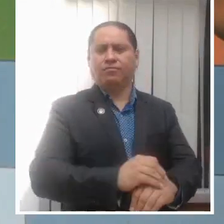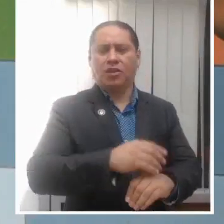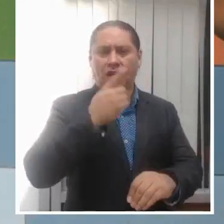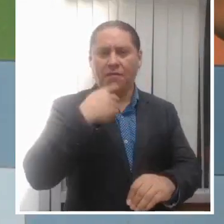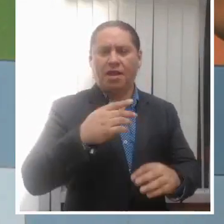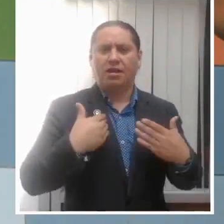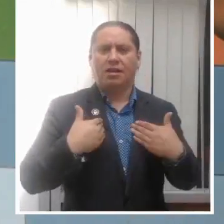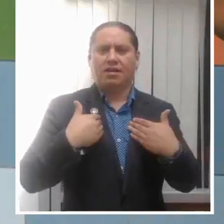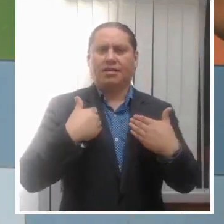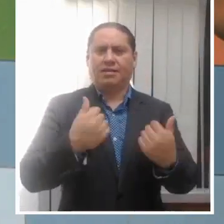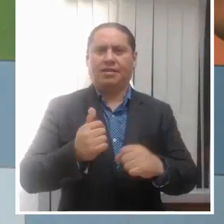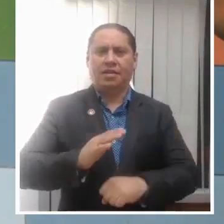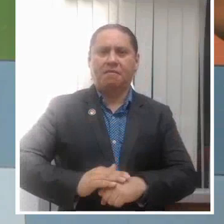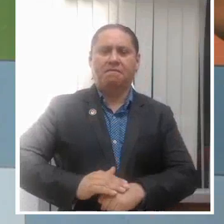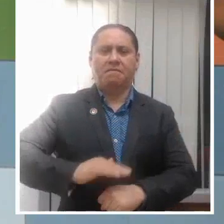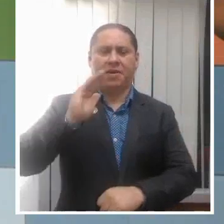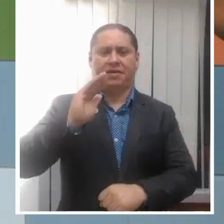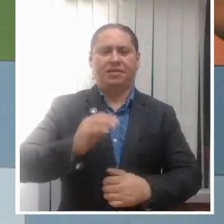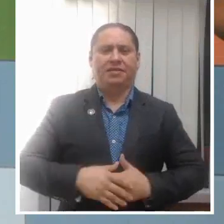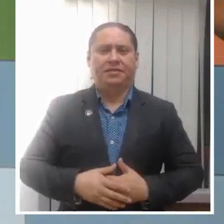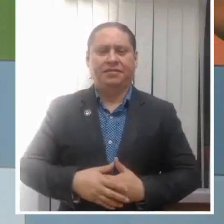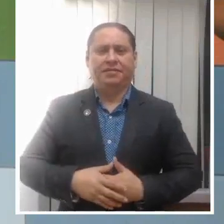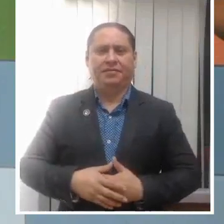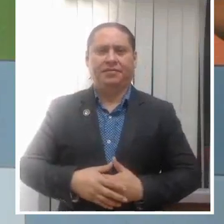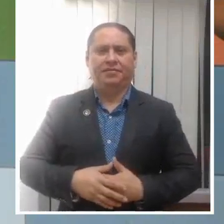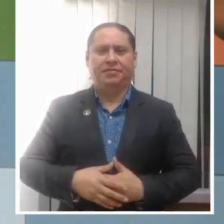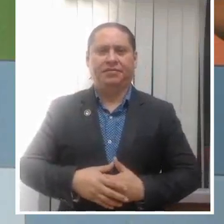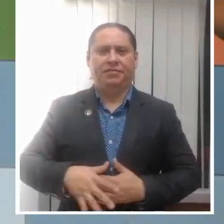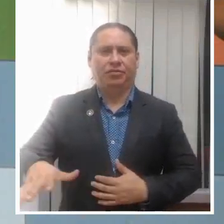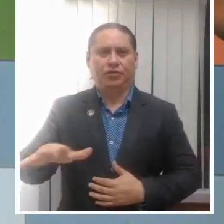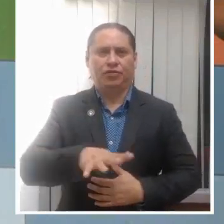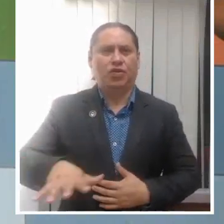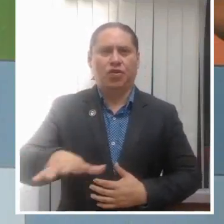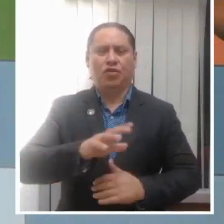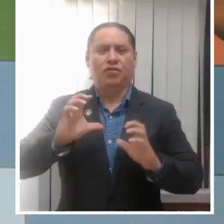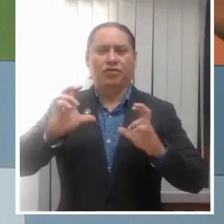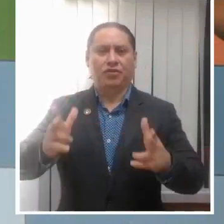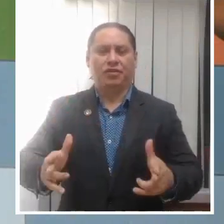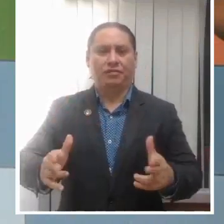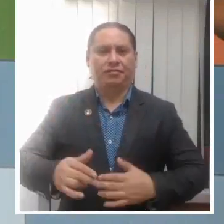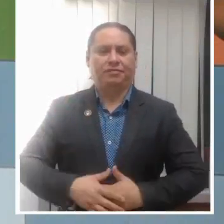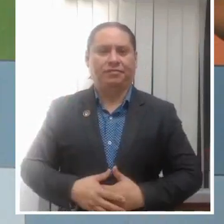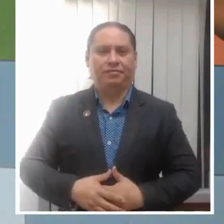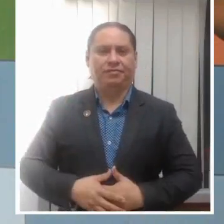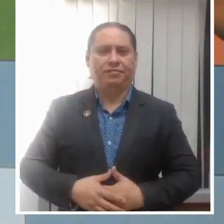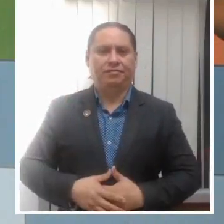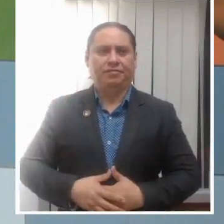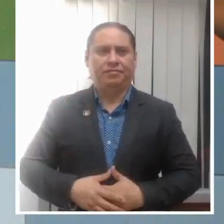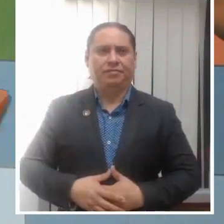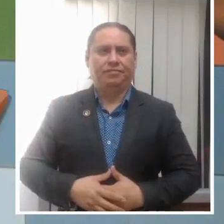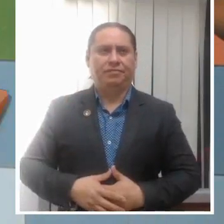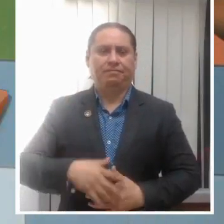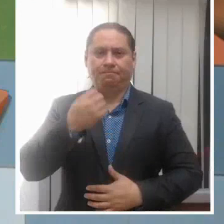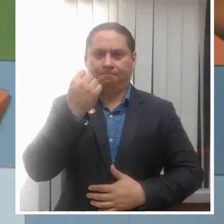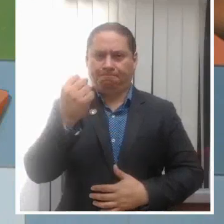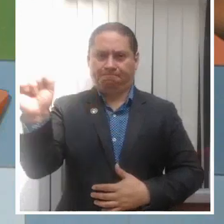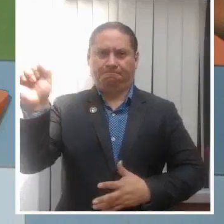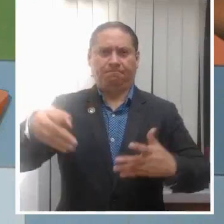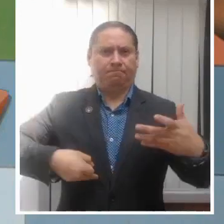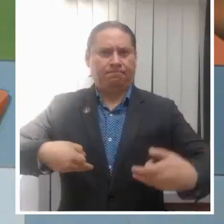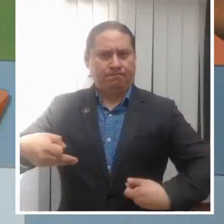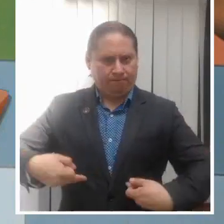para entendernos más entre las y los chiapanecos. Con excepción de los expertos en